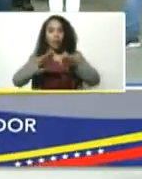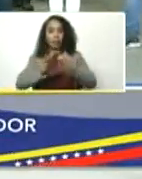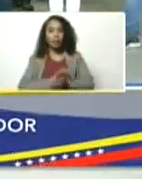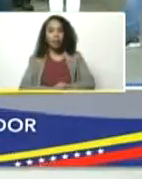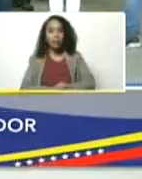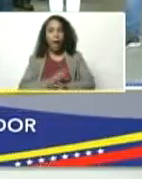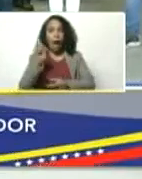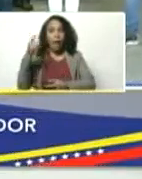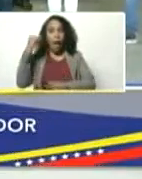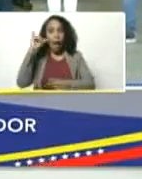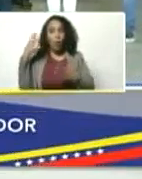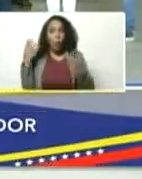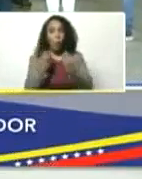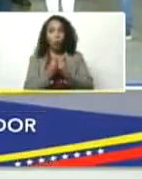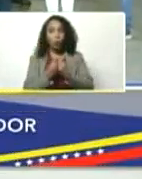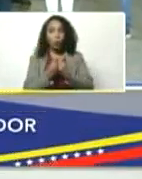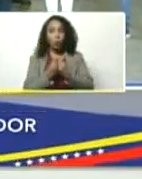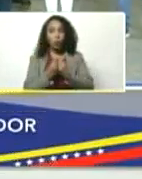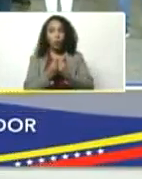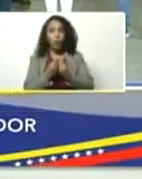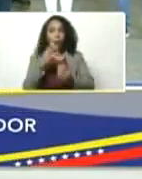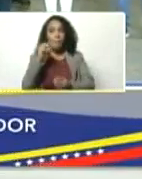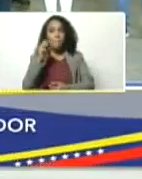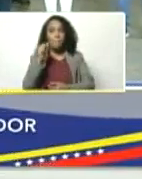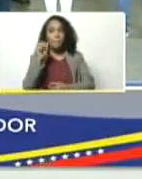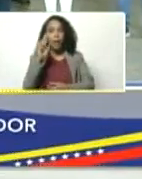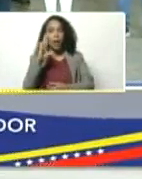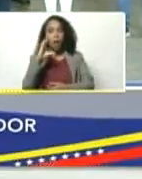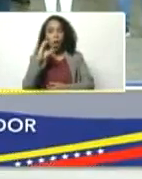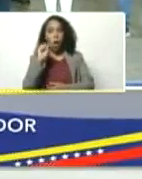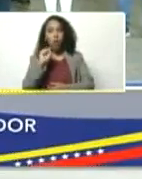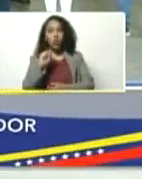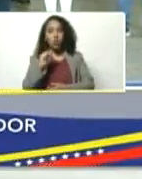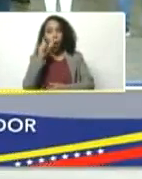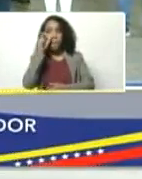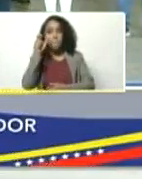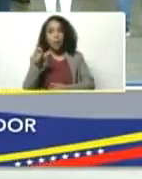Allá está acompañado de Marcos Sarikian.